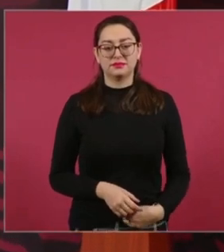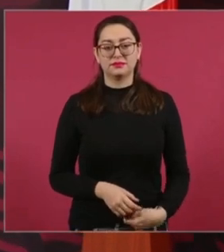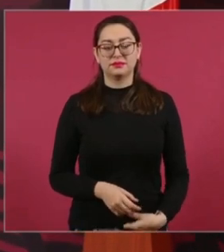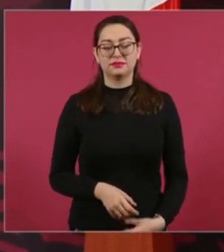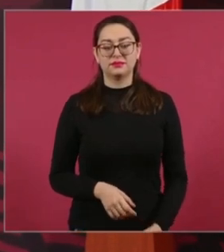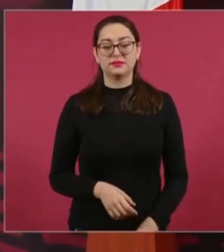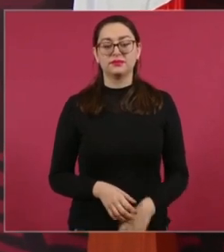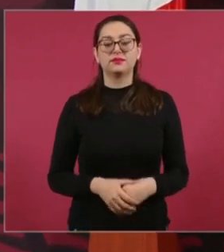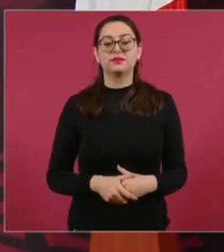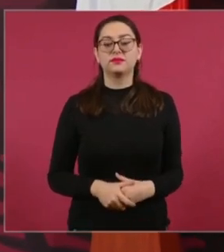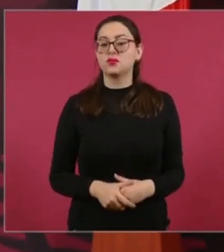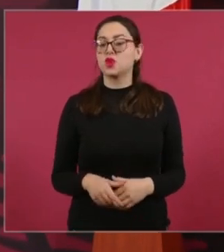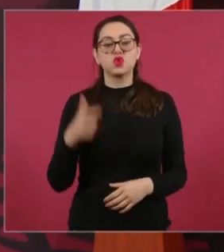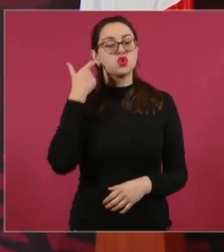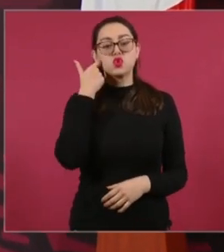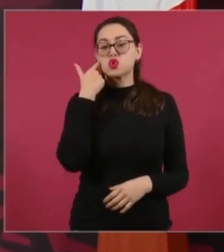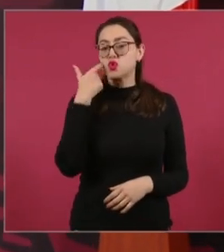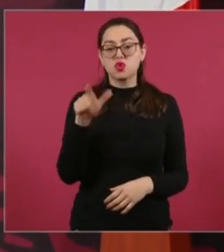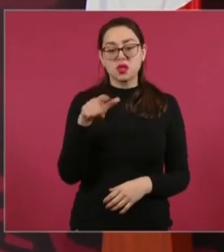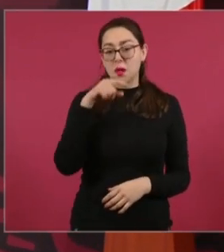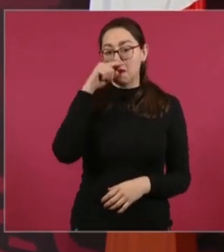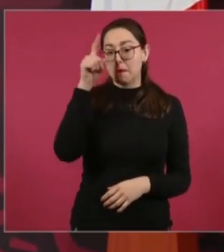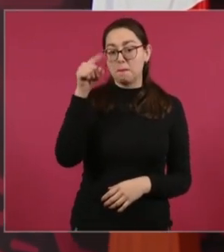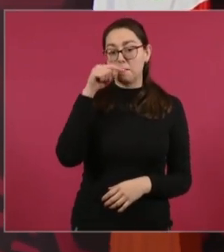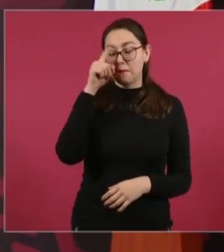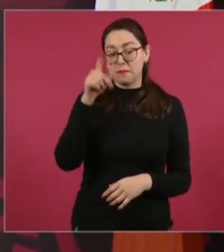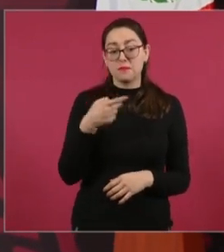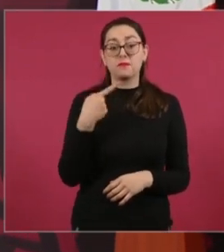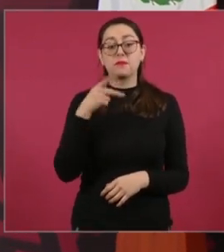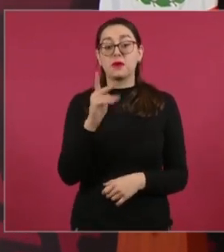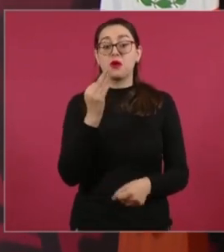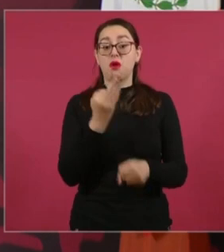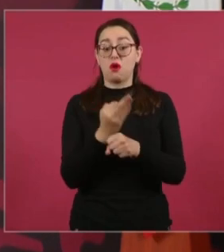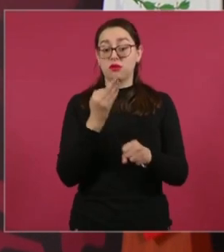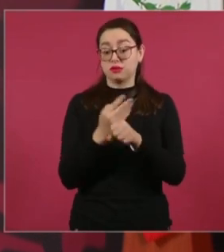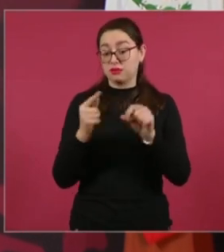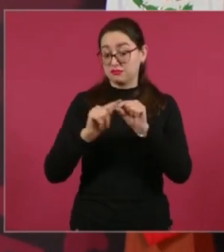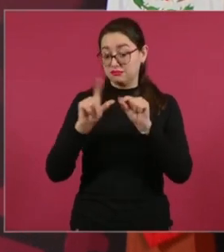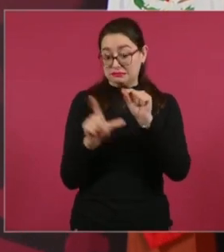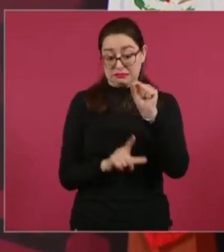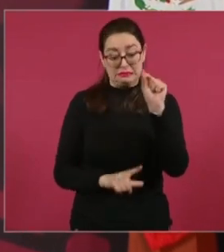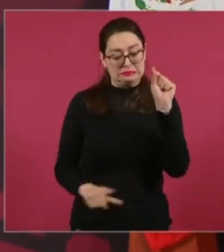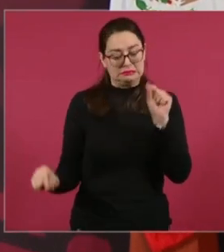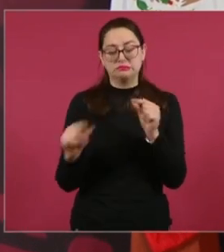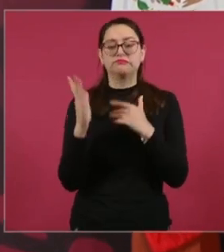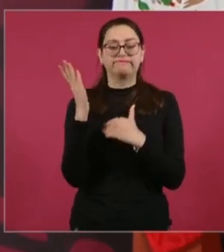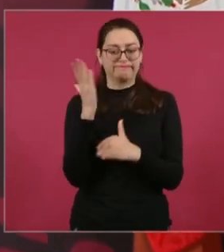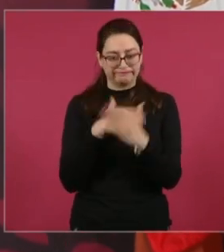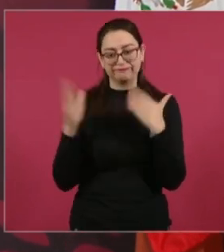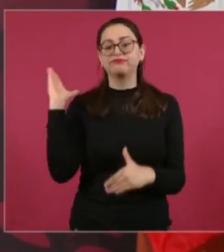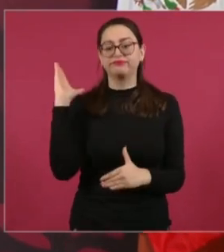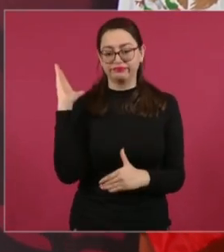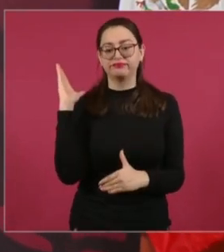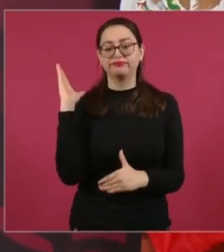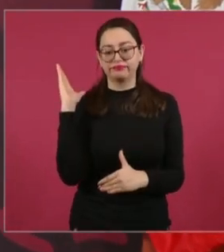pero México está en su mejor momento. O sea,